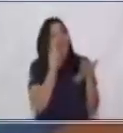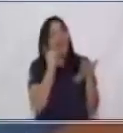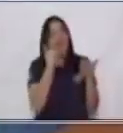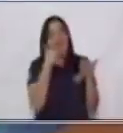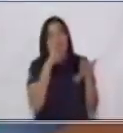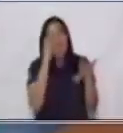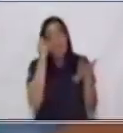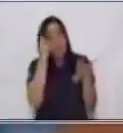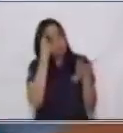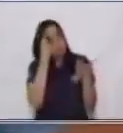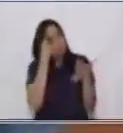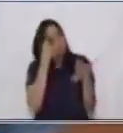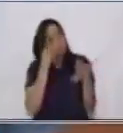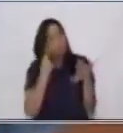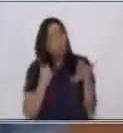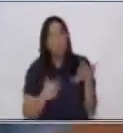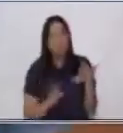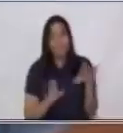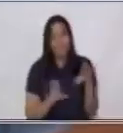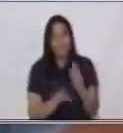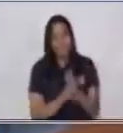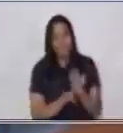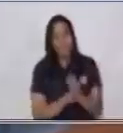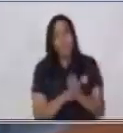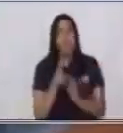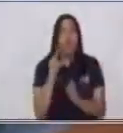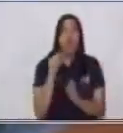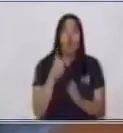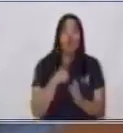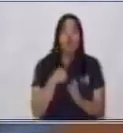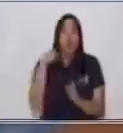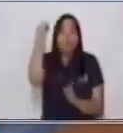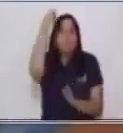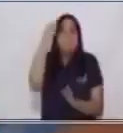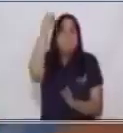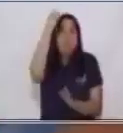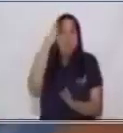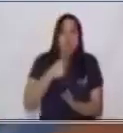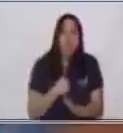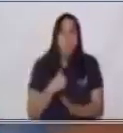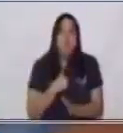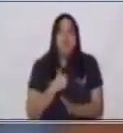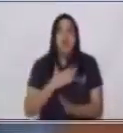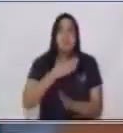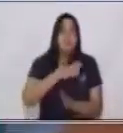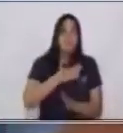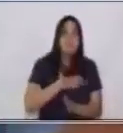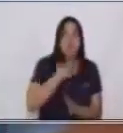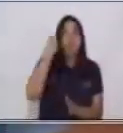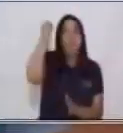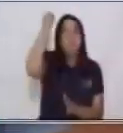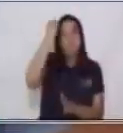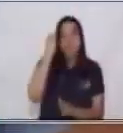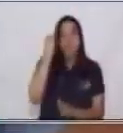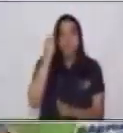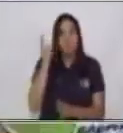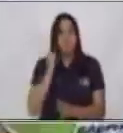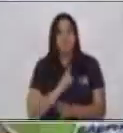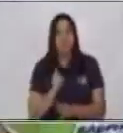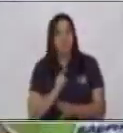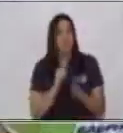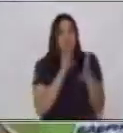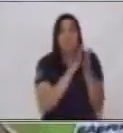nosotros el texto. No tenemos que colocar ninguna opinión. Recuérdate, te dije que al momento de hacer un resumen no tenemos que decir